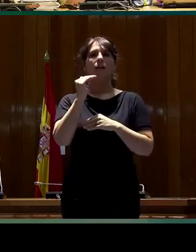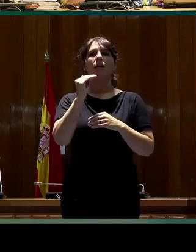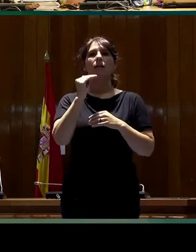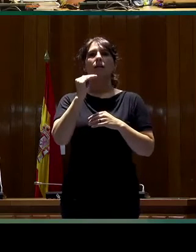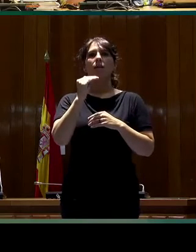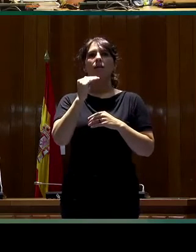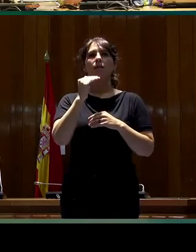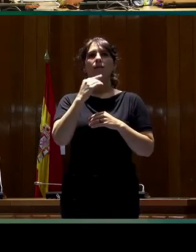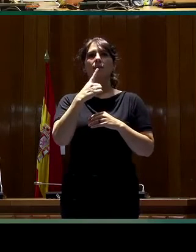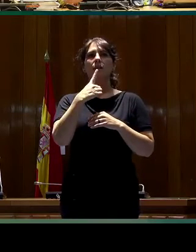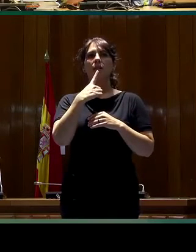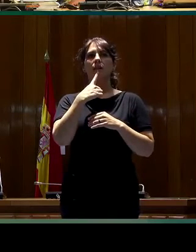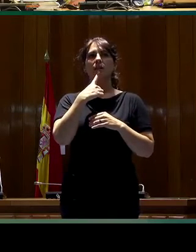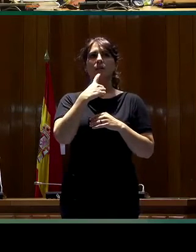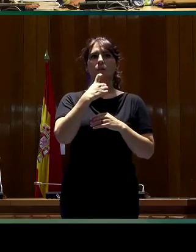incapacidades,